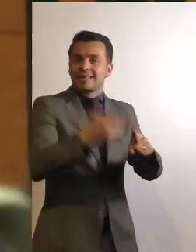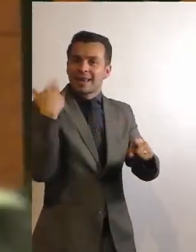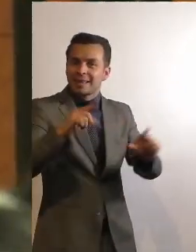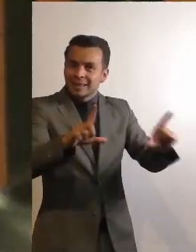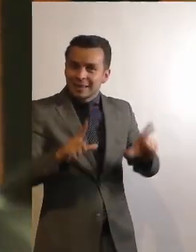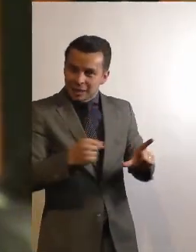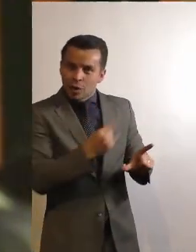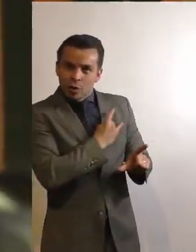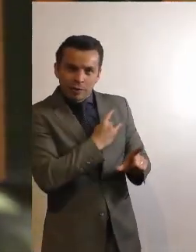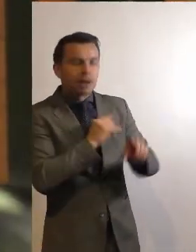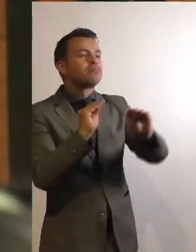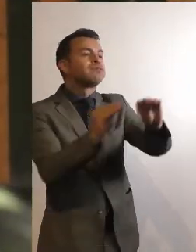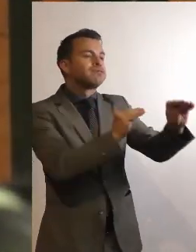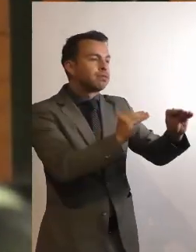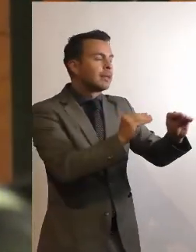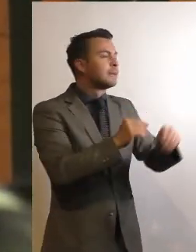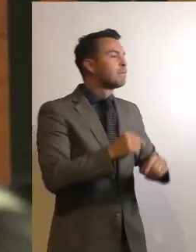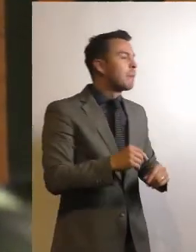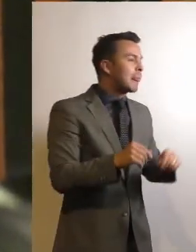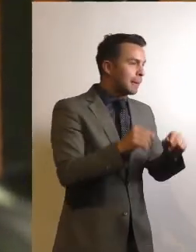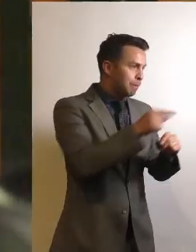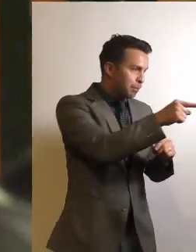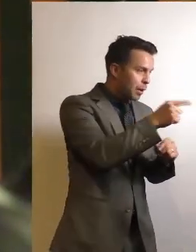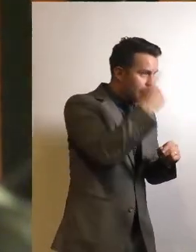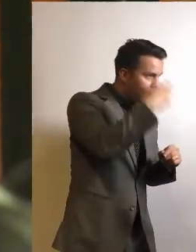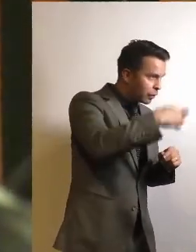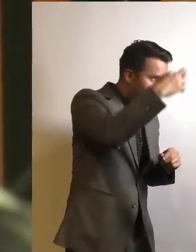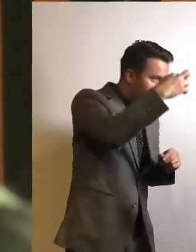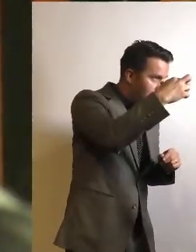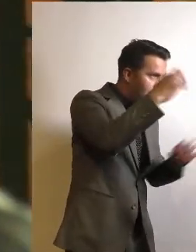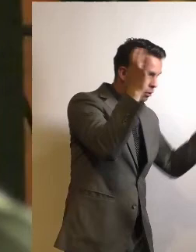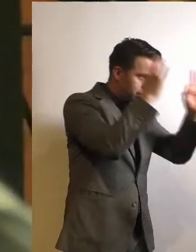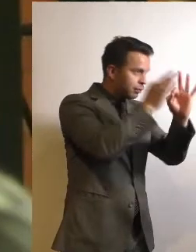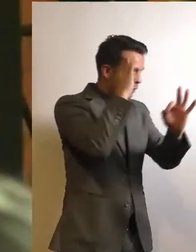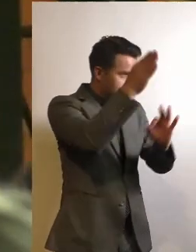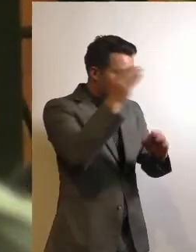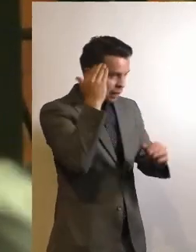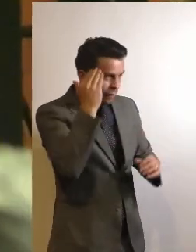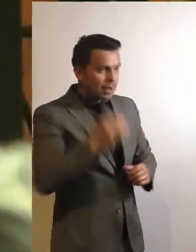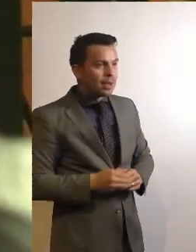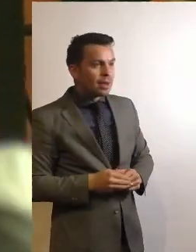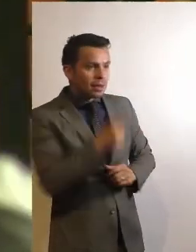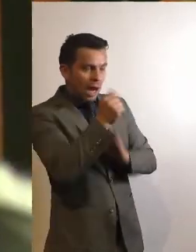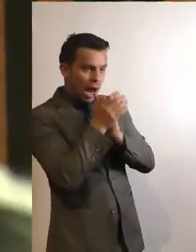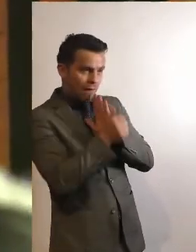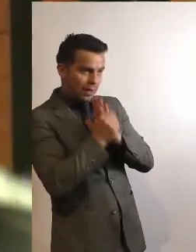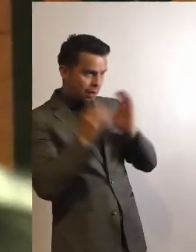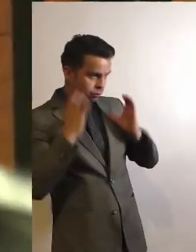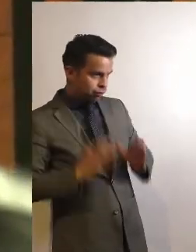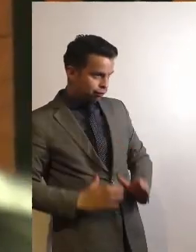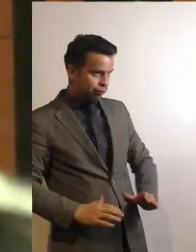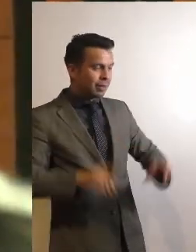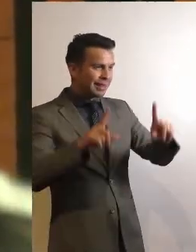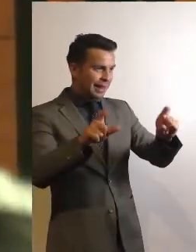herramientas para el desarrollo de orientación profesional, competencias blandas y competencias del ser, que